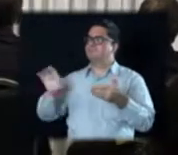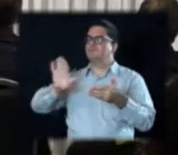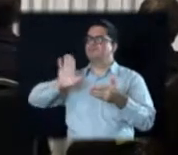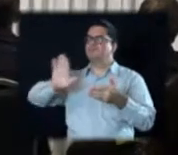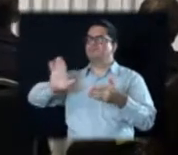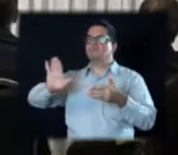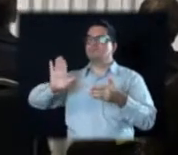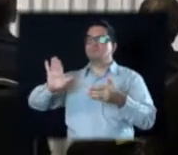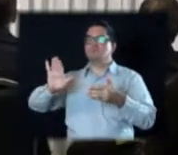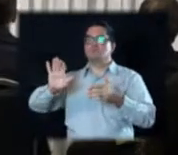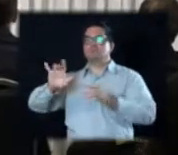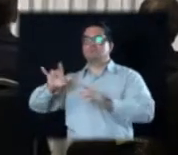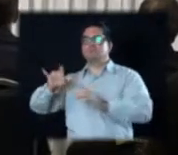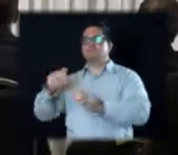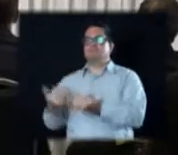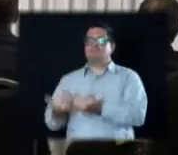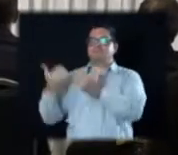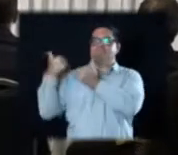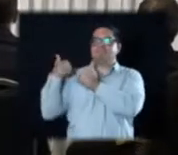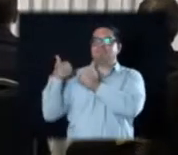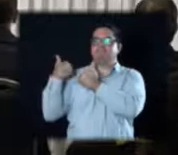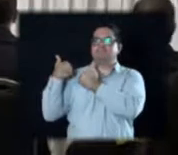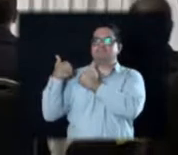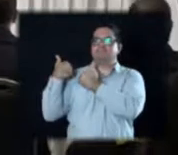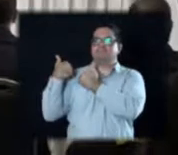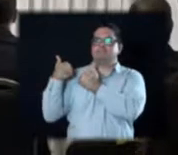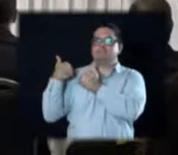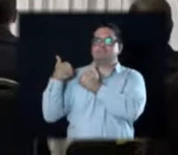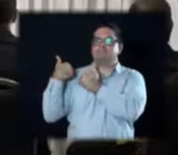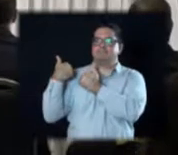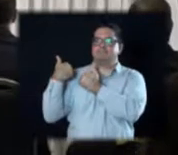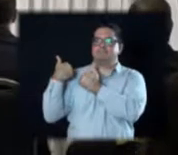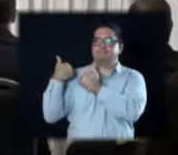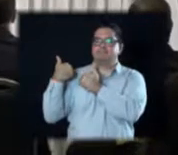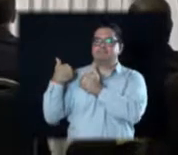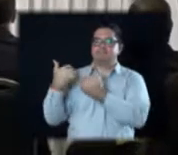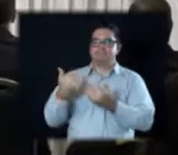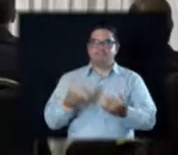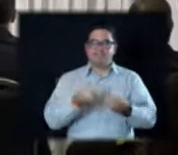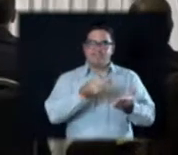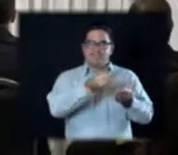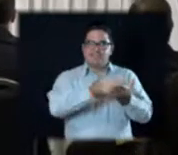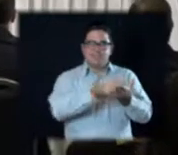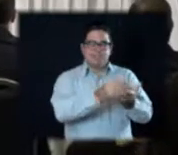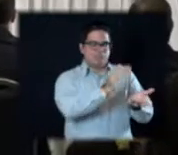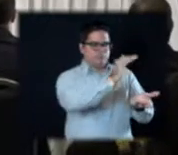una agencia y la habilidad para tener reducciones y adjudicaciones